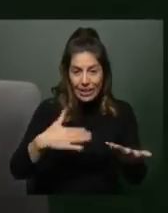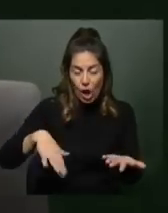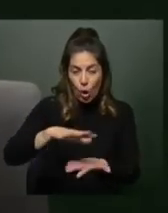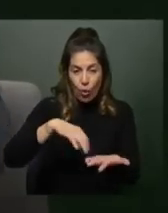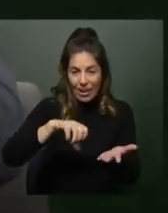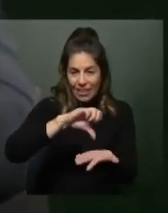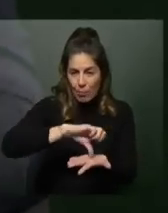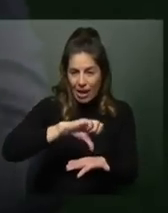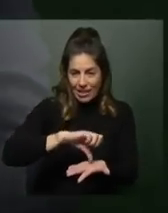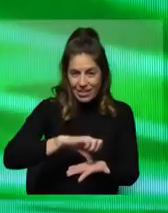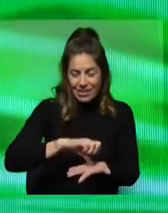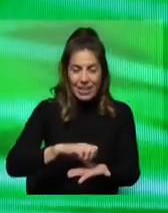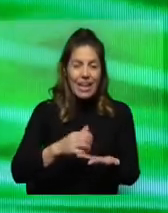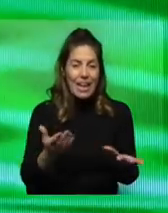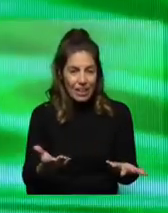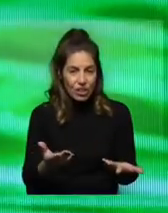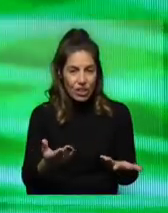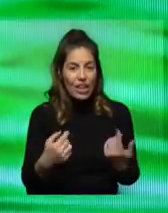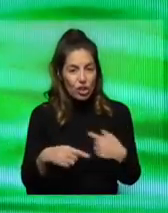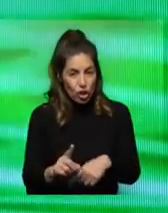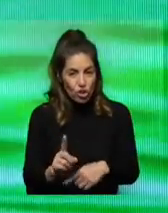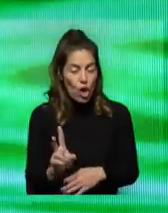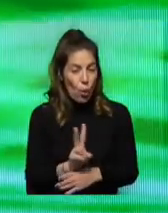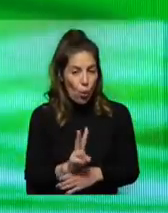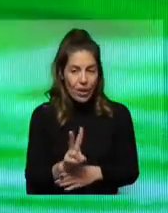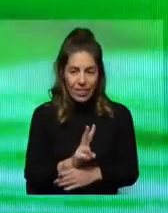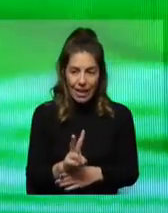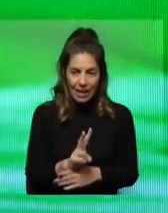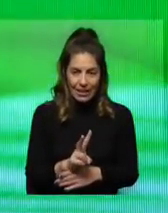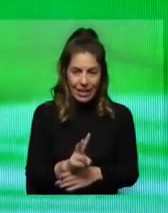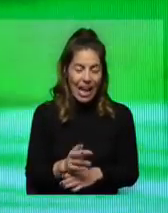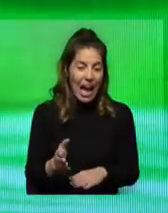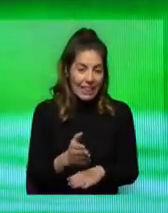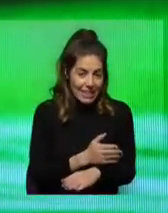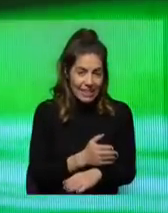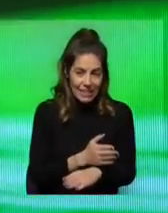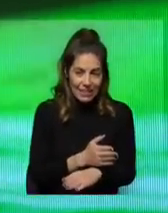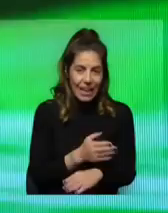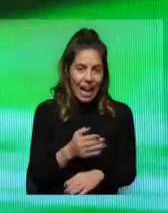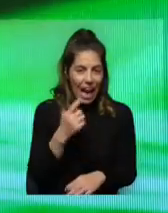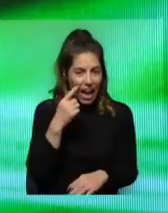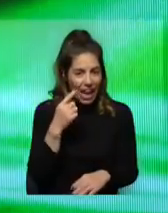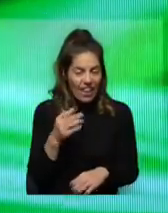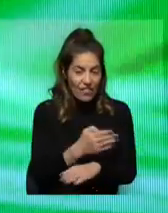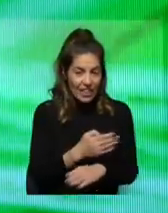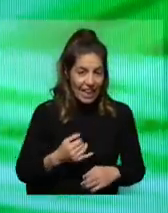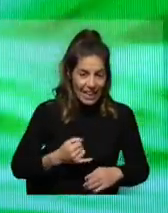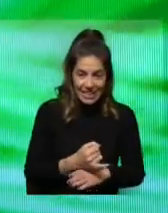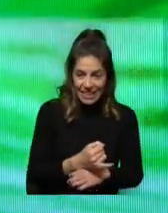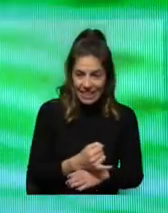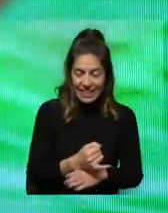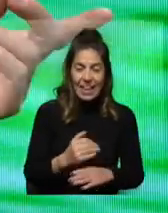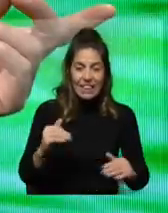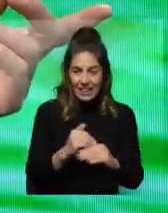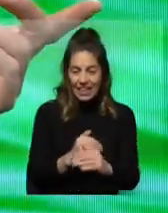entendible eso Por supuesto entonces preservar y antecederse a evitar siniestros de tránsito me parece tan